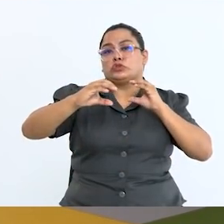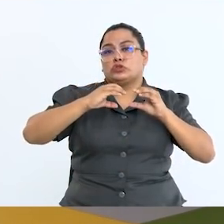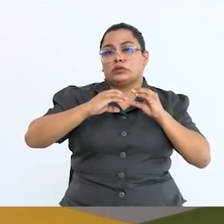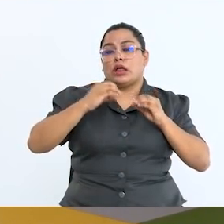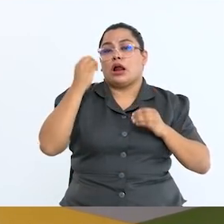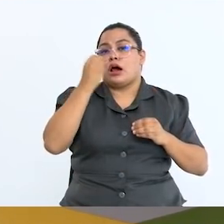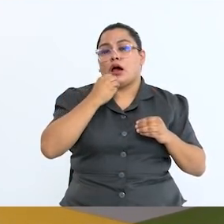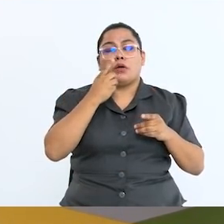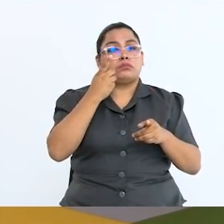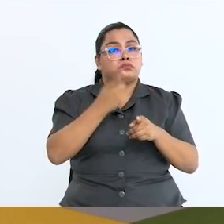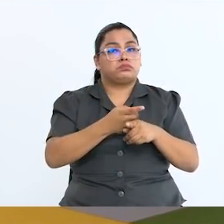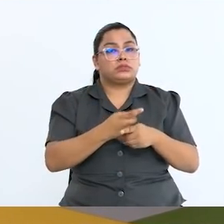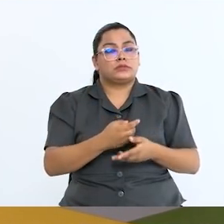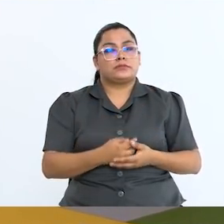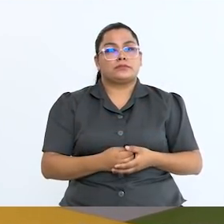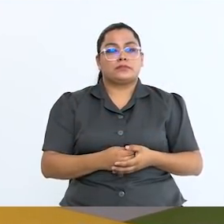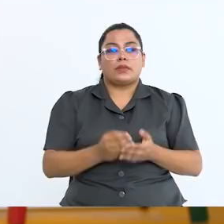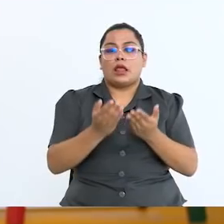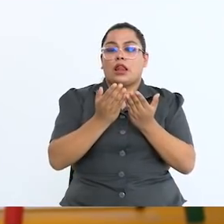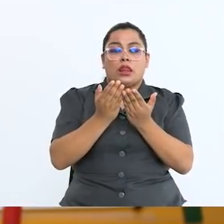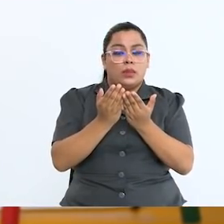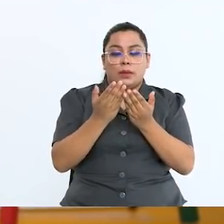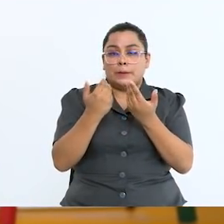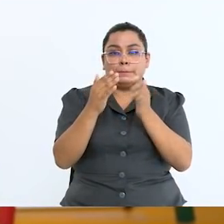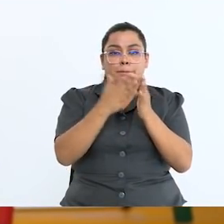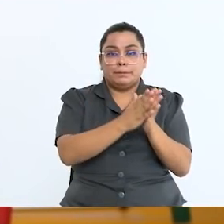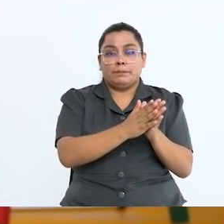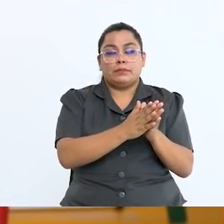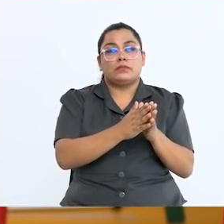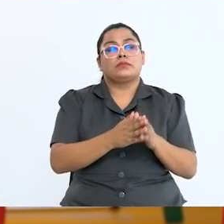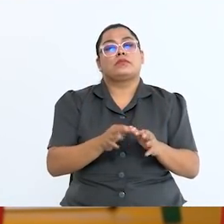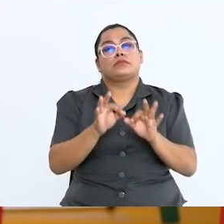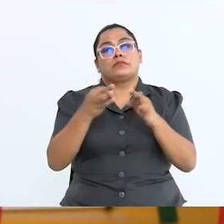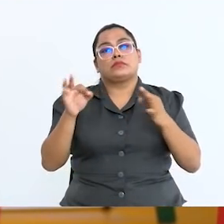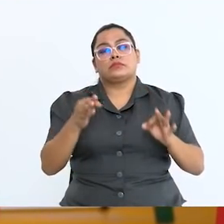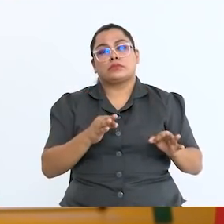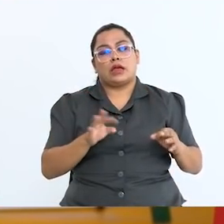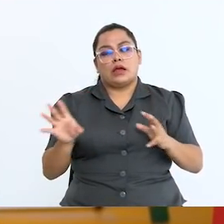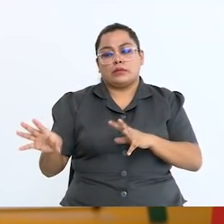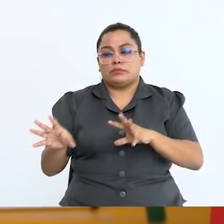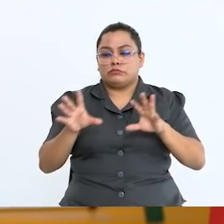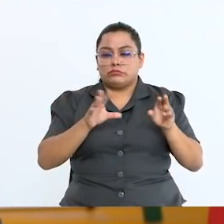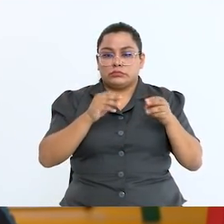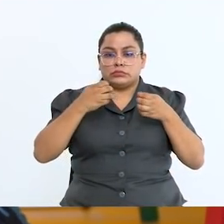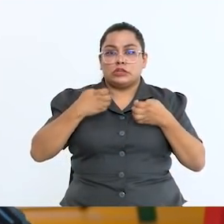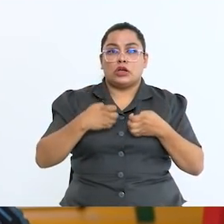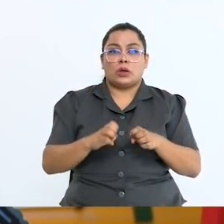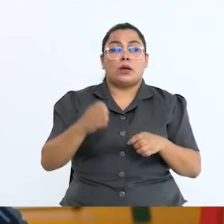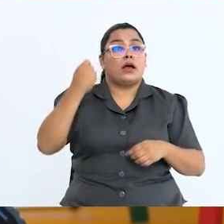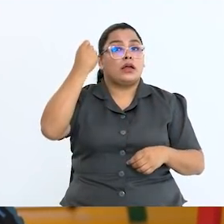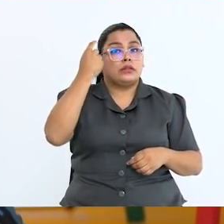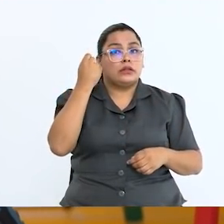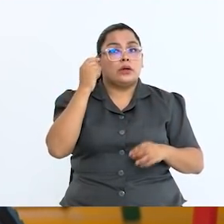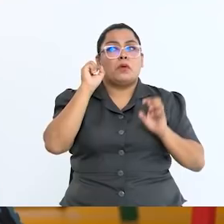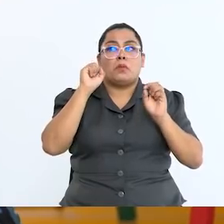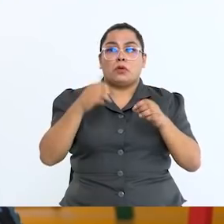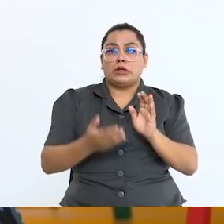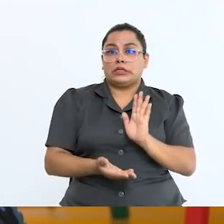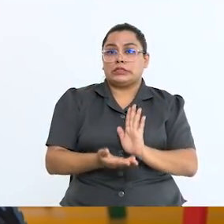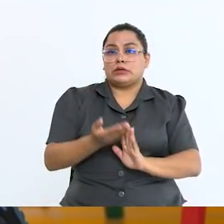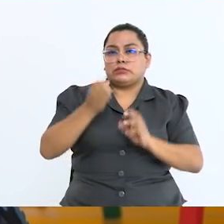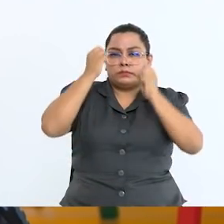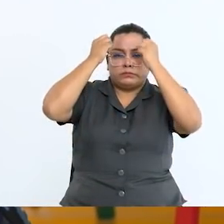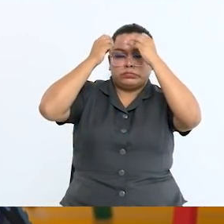una comunicación oral efectiva. Leer diversos tipos de texto, aplicando estrategias de comprensión